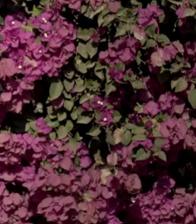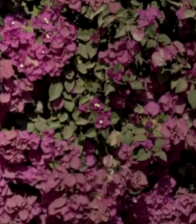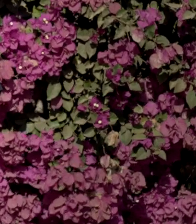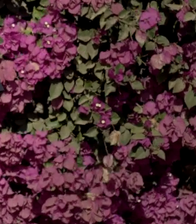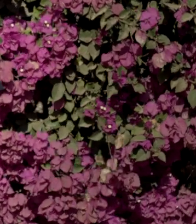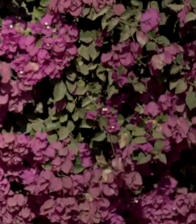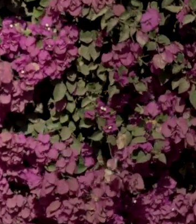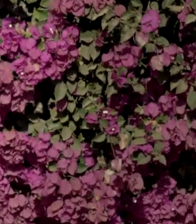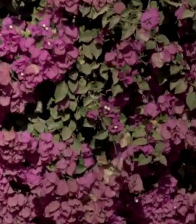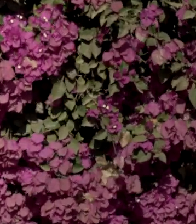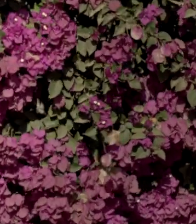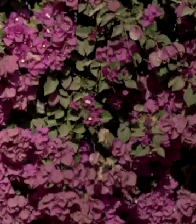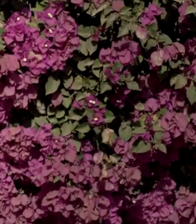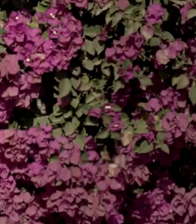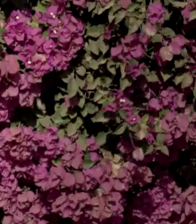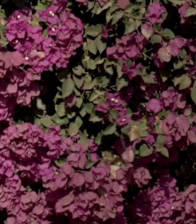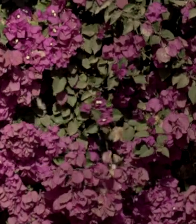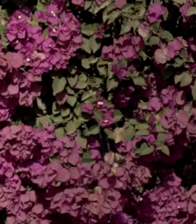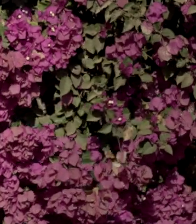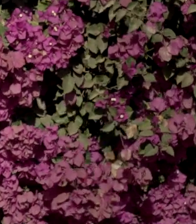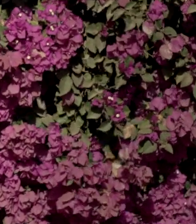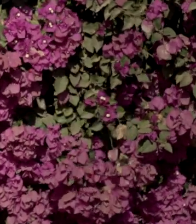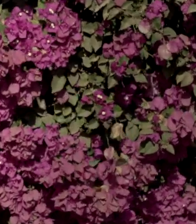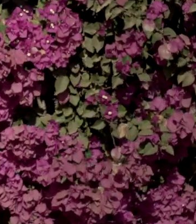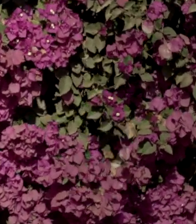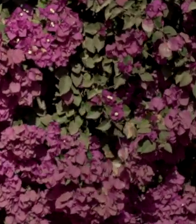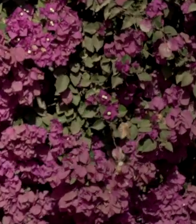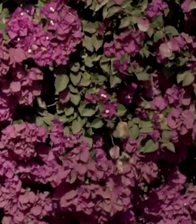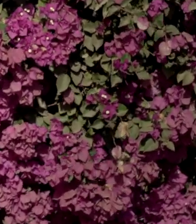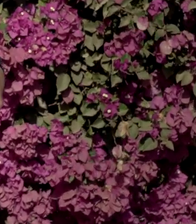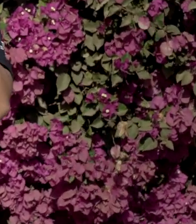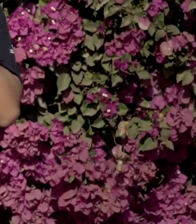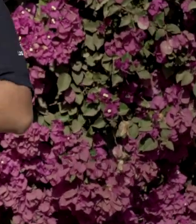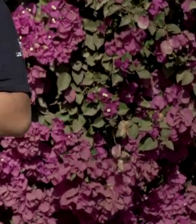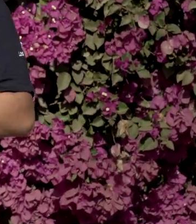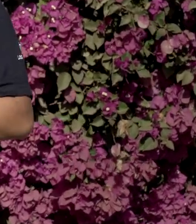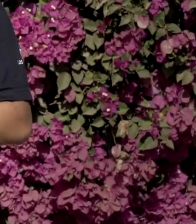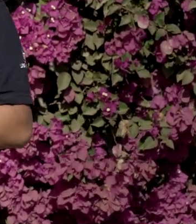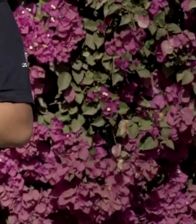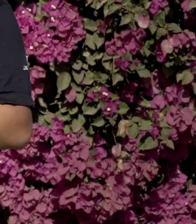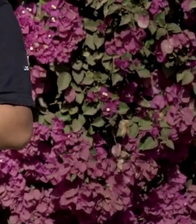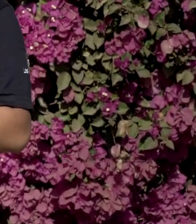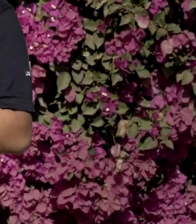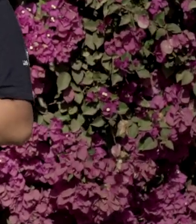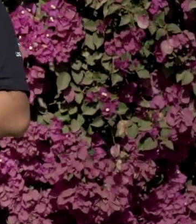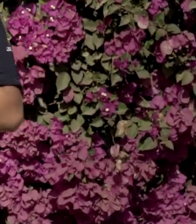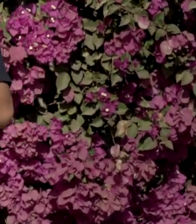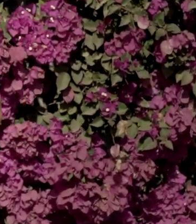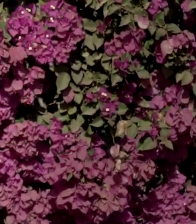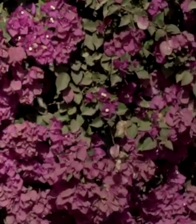el picaflor cérica también conocido como la estrellita chilena